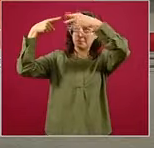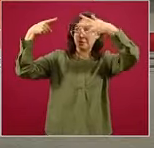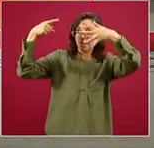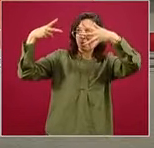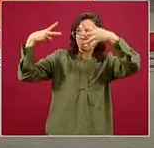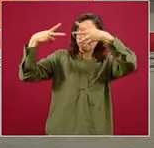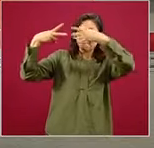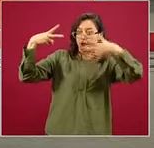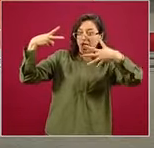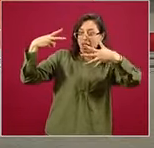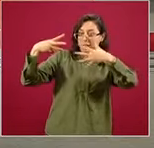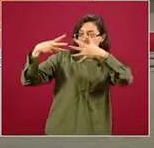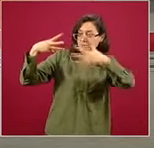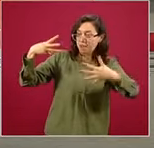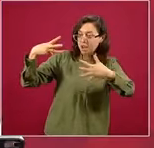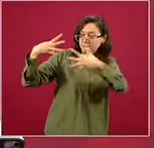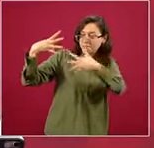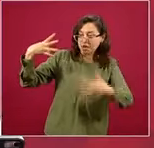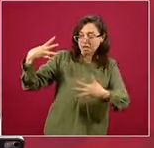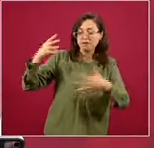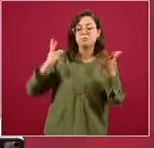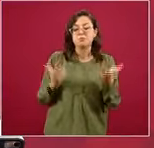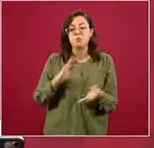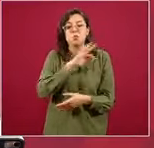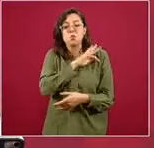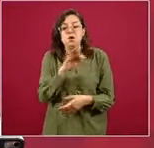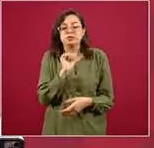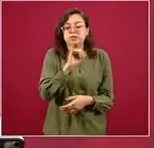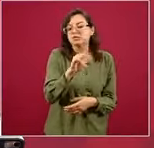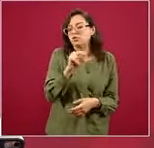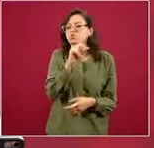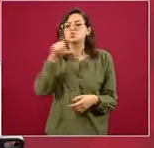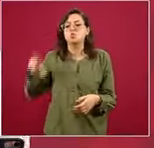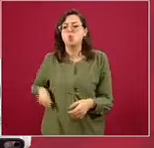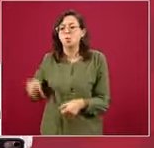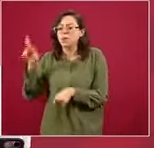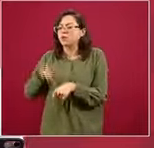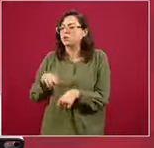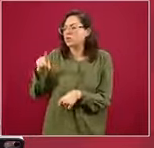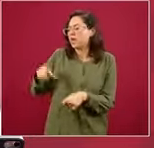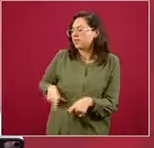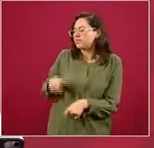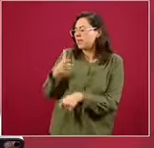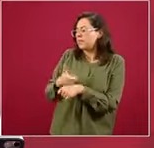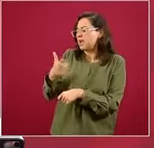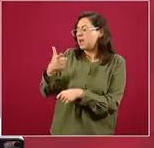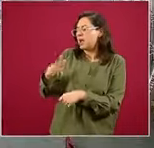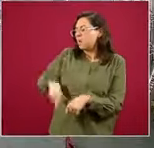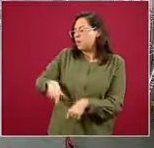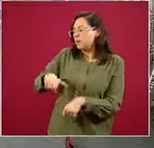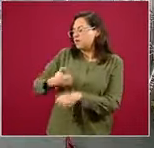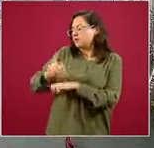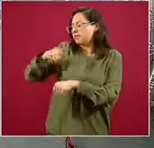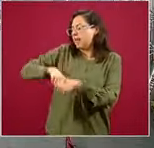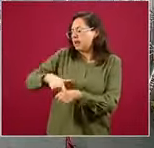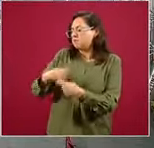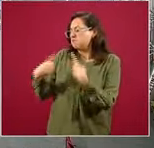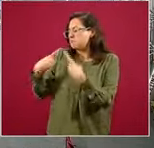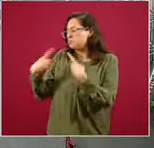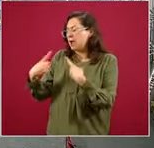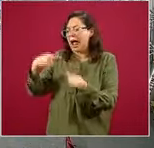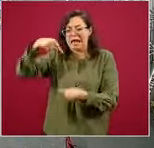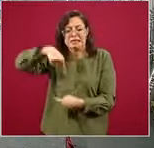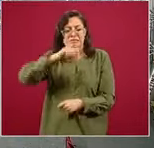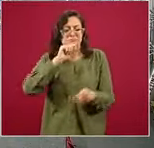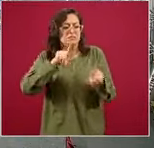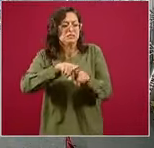conversaciones siempre muy productivas con los gobiernos estatales y también aquí en esta conferencia, que